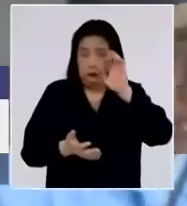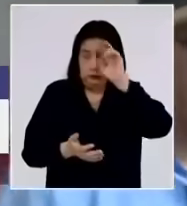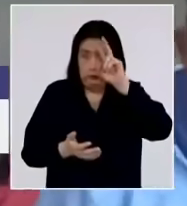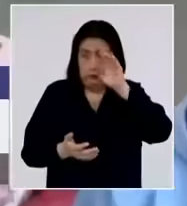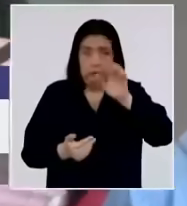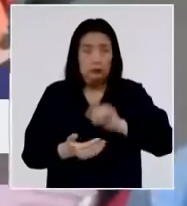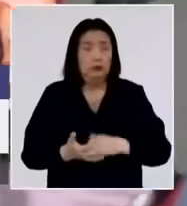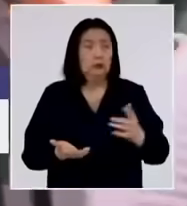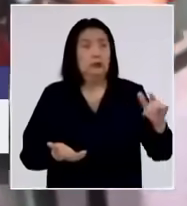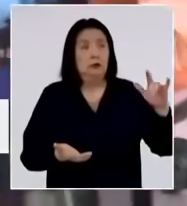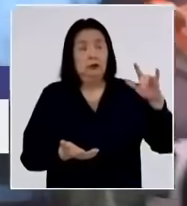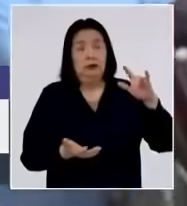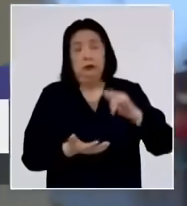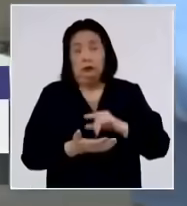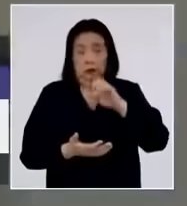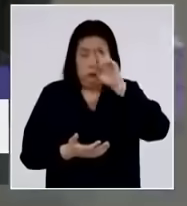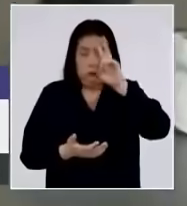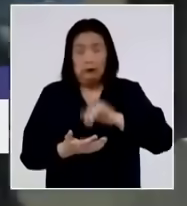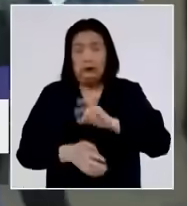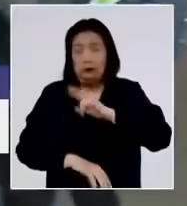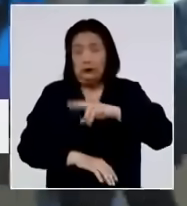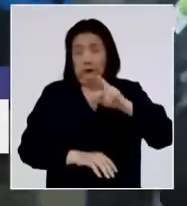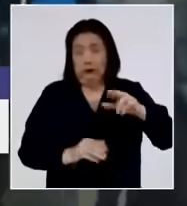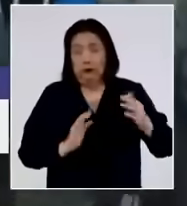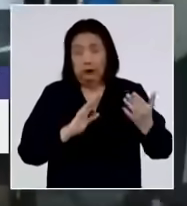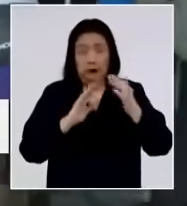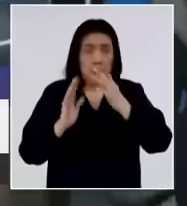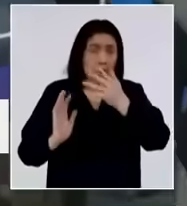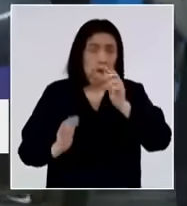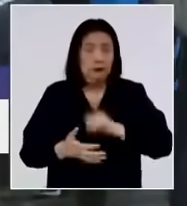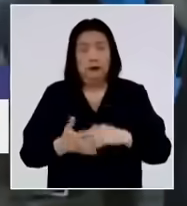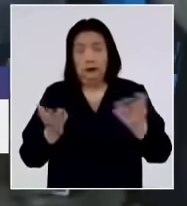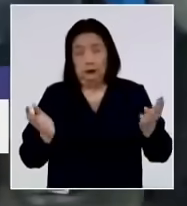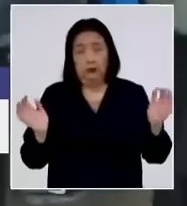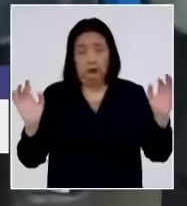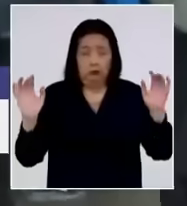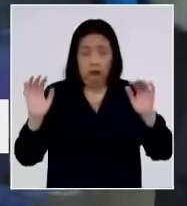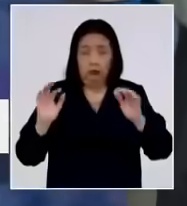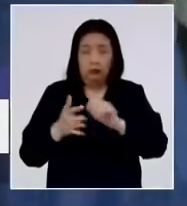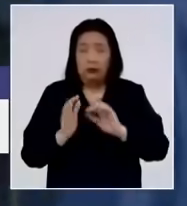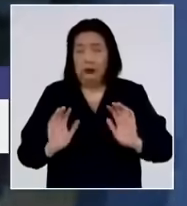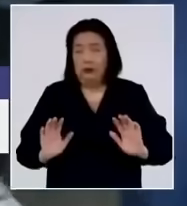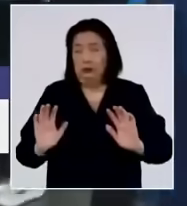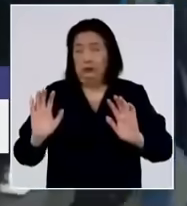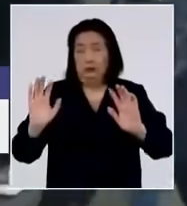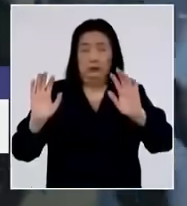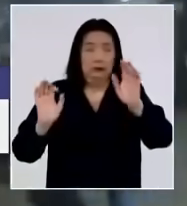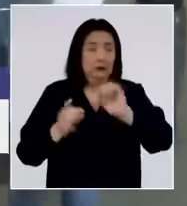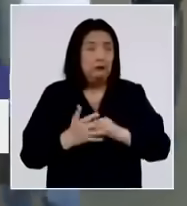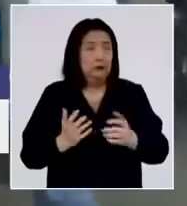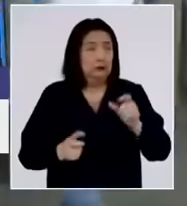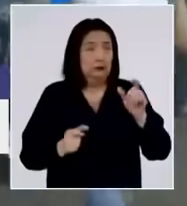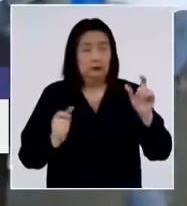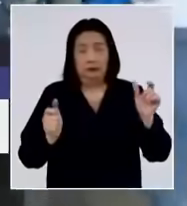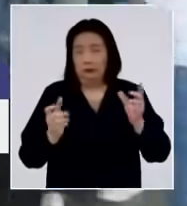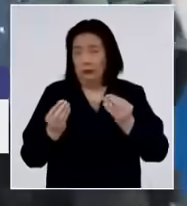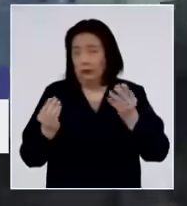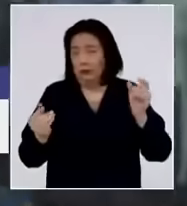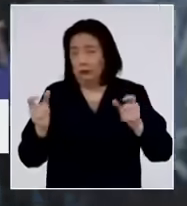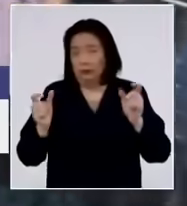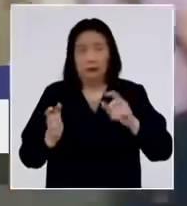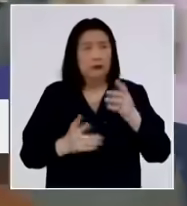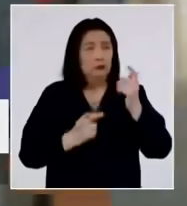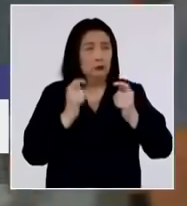Cusco, el aeropuerto de la región, de la ciudad que alberga a nuestra maravilla del mundo, por la que vienen la mayor